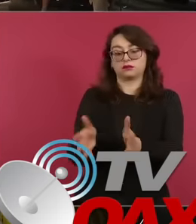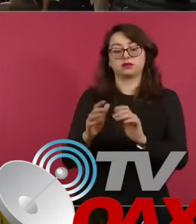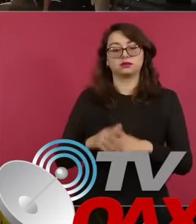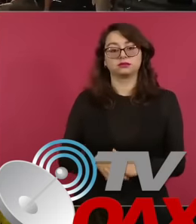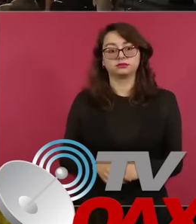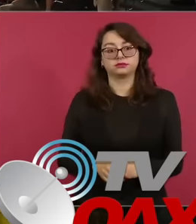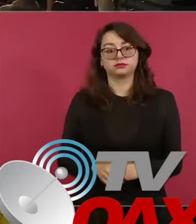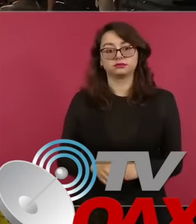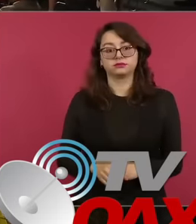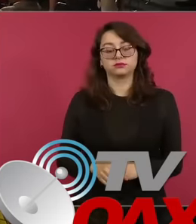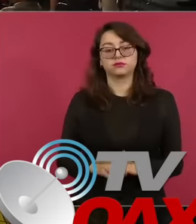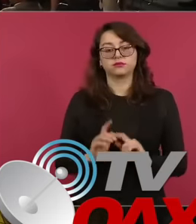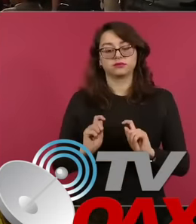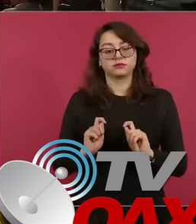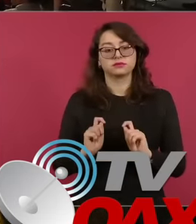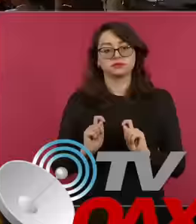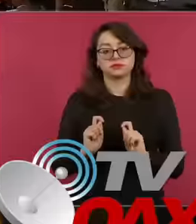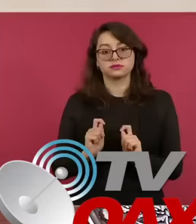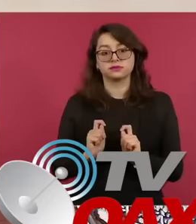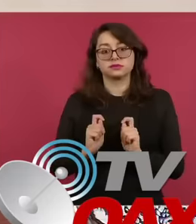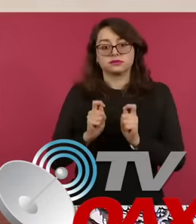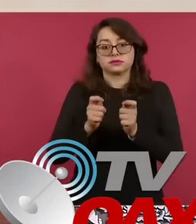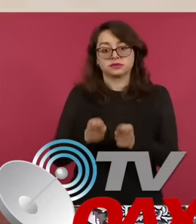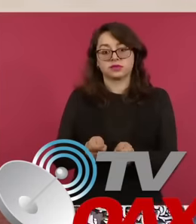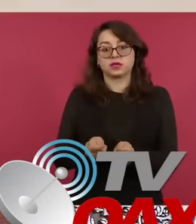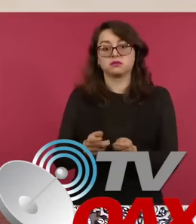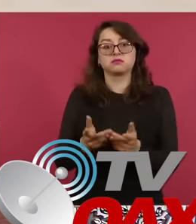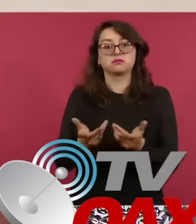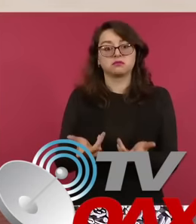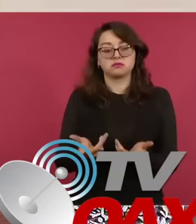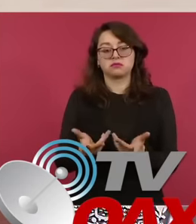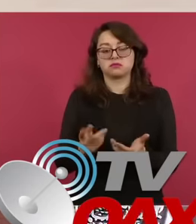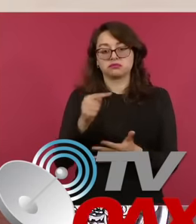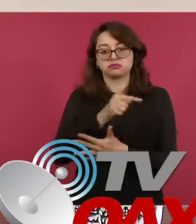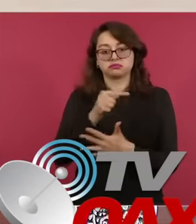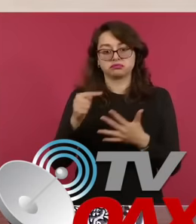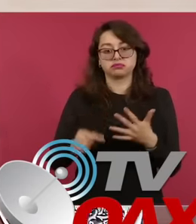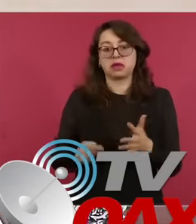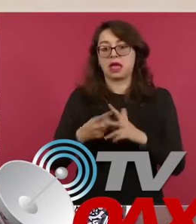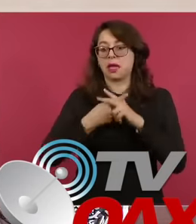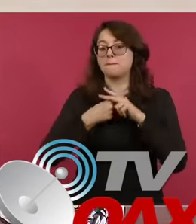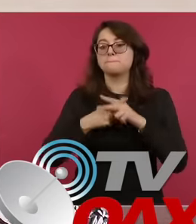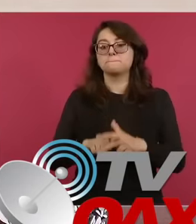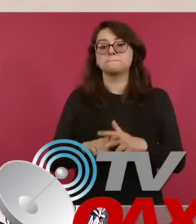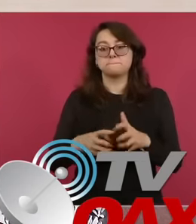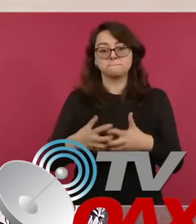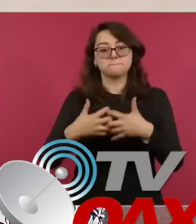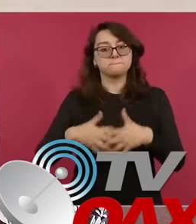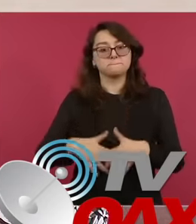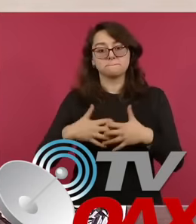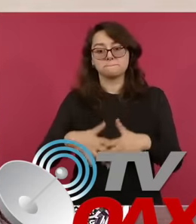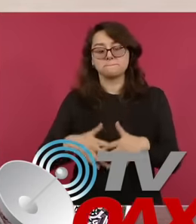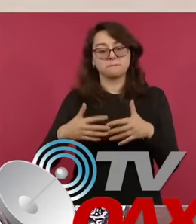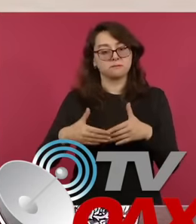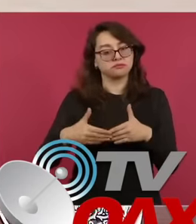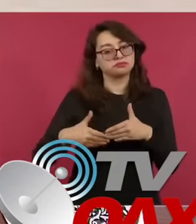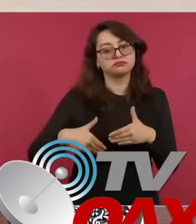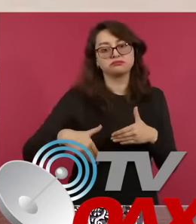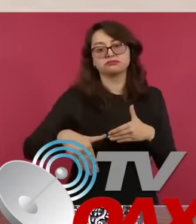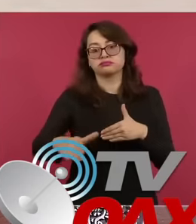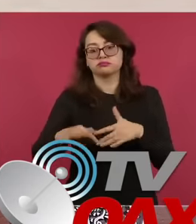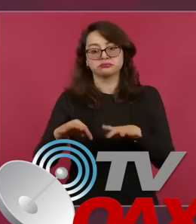la concesión y los términos para el inicio de